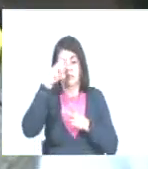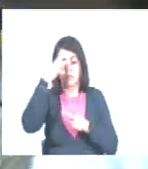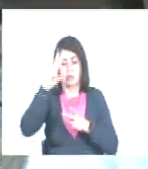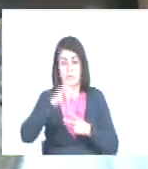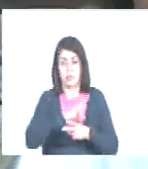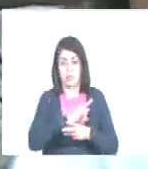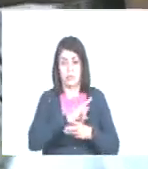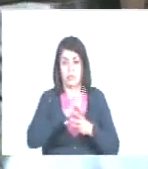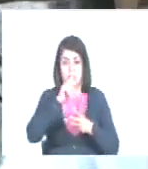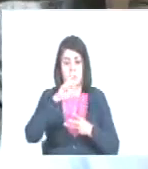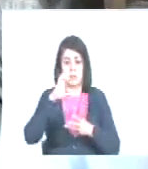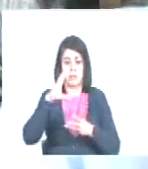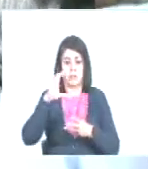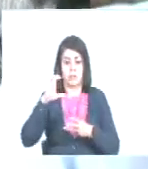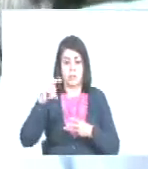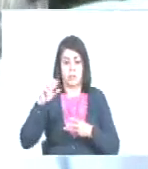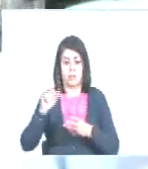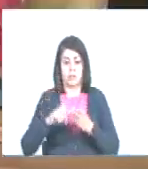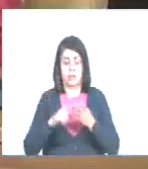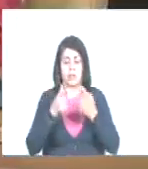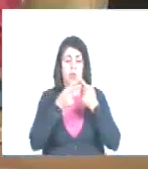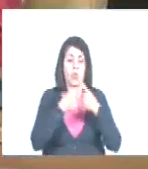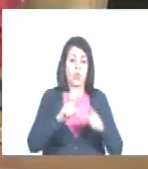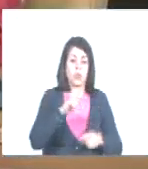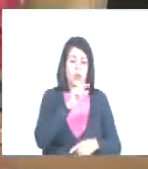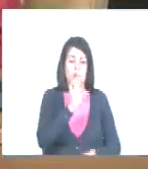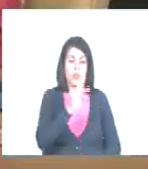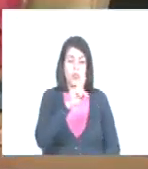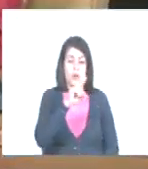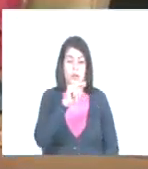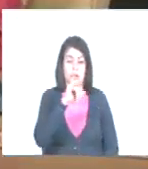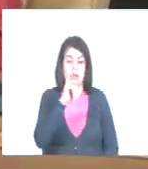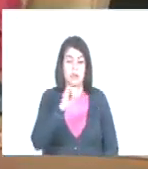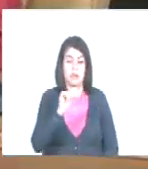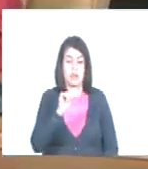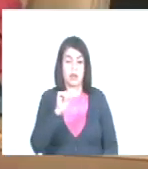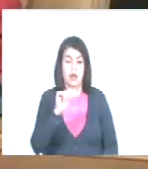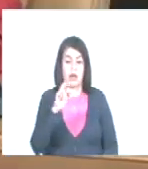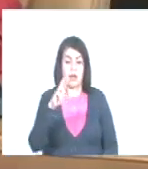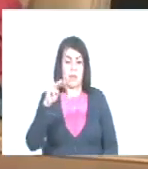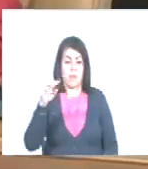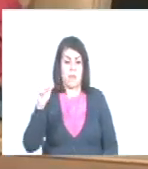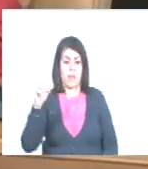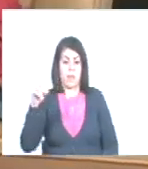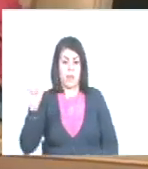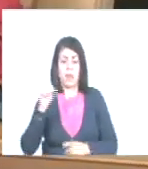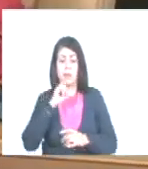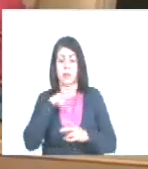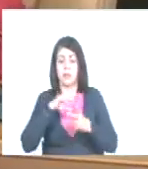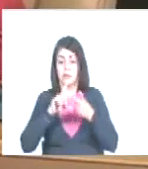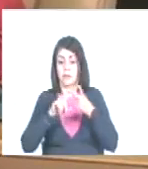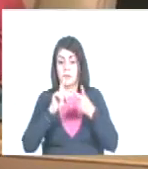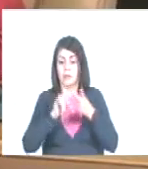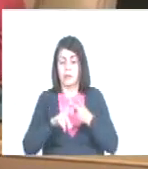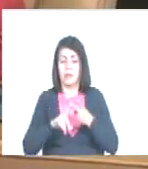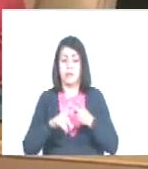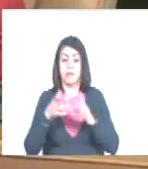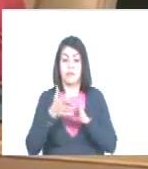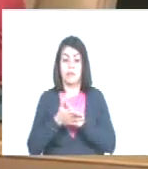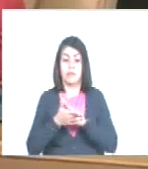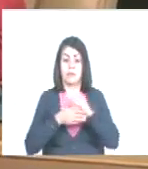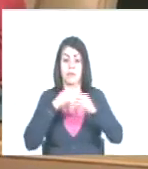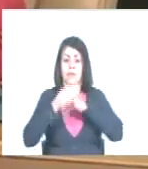Universidad, Lecuna y Fuerzas Armadas. Segundo, continuar con el legado histórico de nuestro